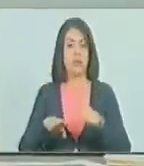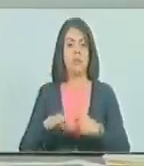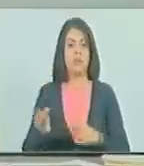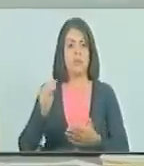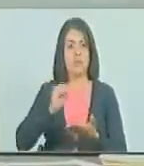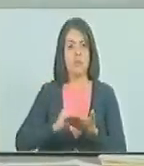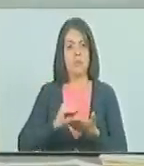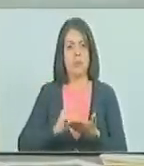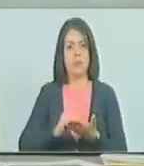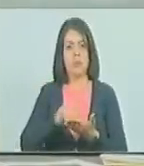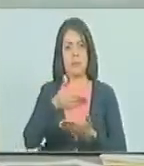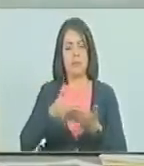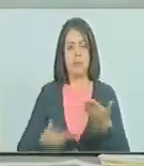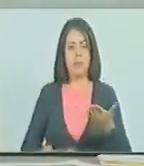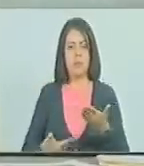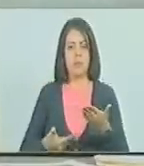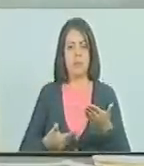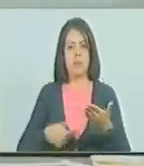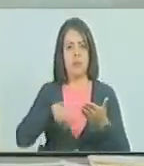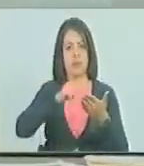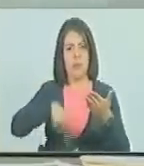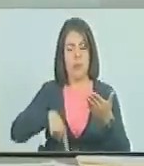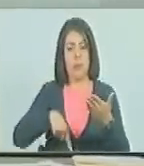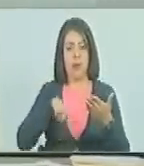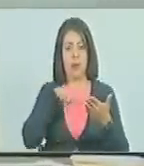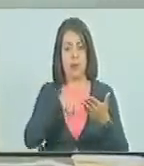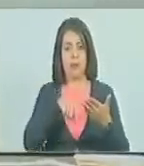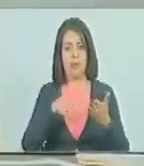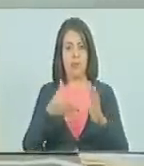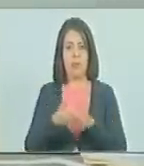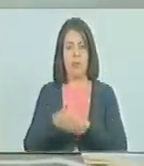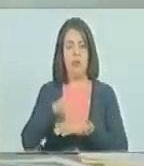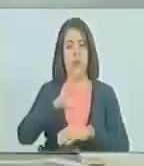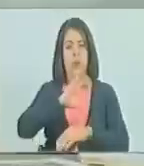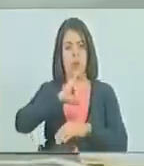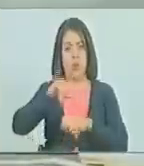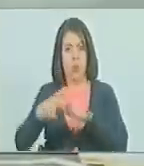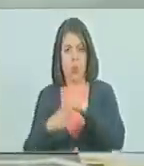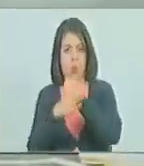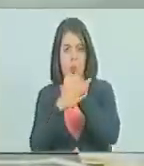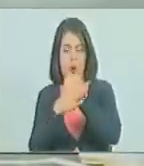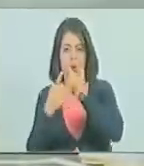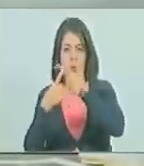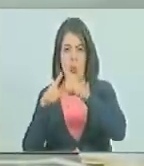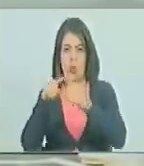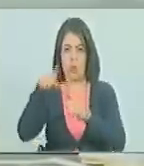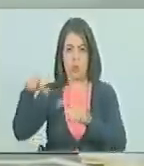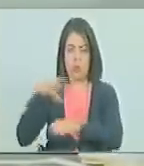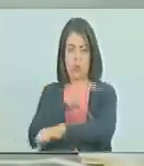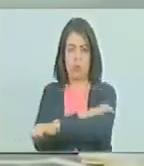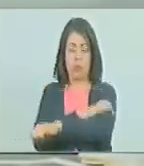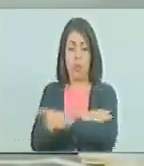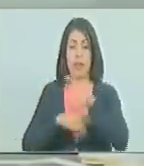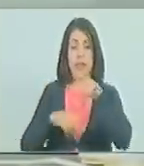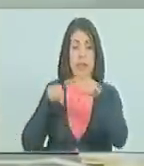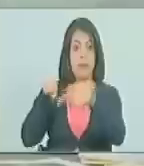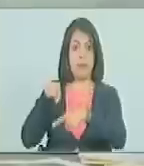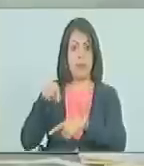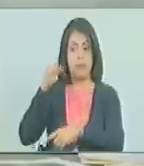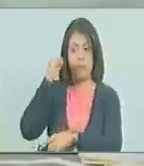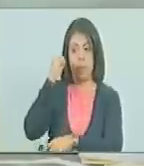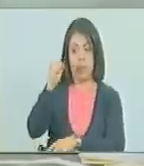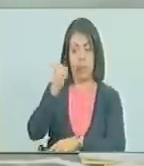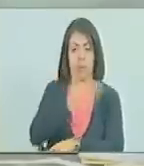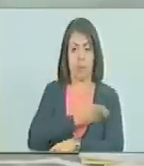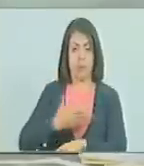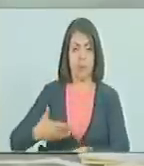el contrato de Silvercorp, contrato firmado por Juan Guaidó y otros dirigentes de la oposición, donde planteaban asesinar